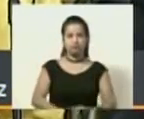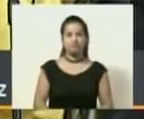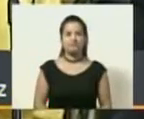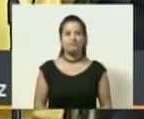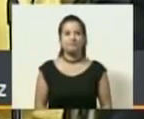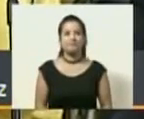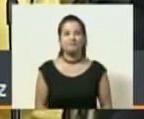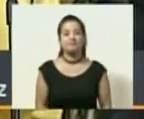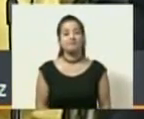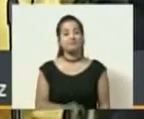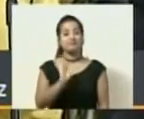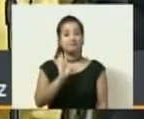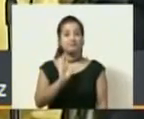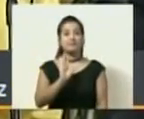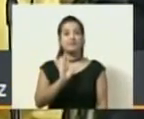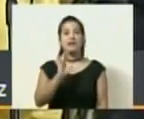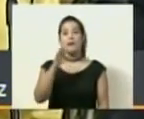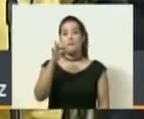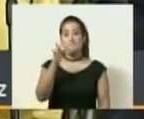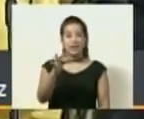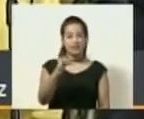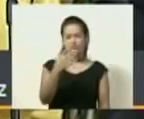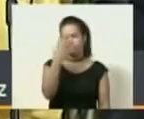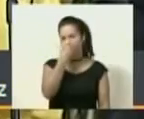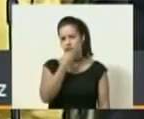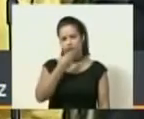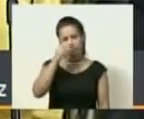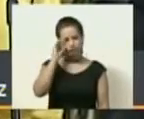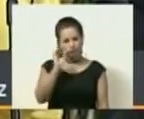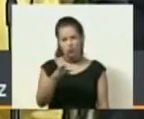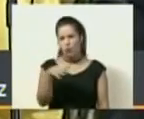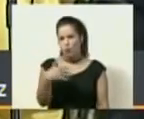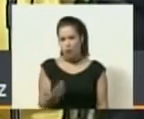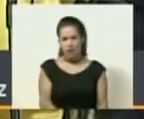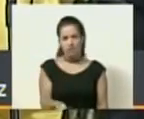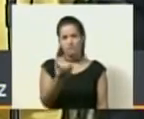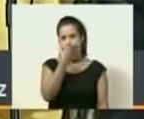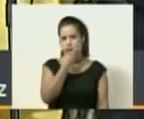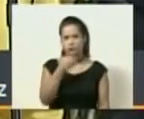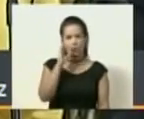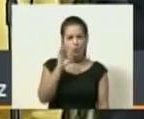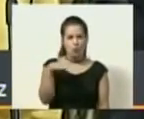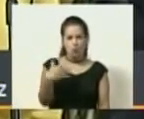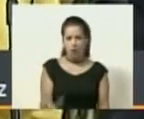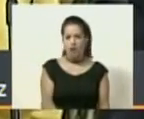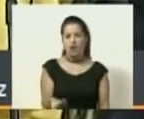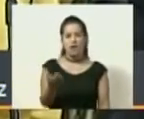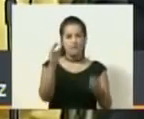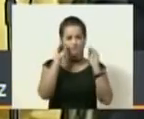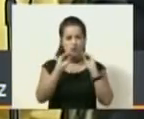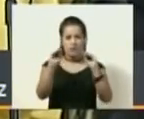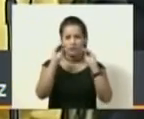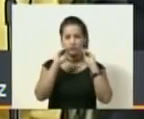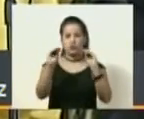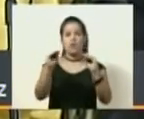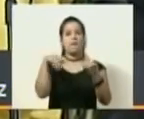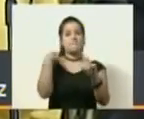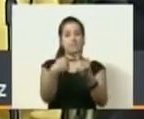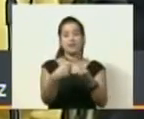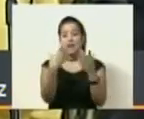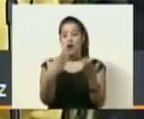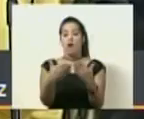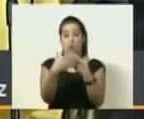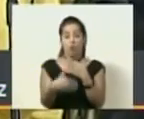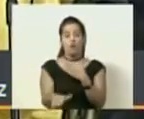Y lo más bonito de todo, además de la calidad en su formación y lo que van ahora a